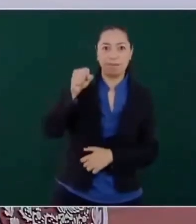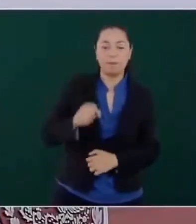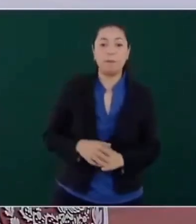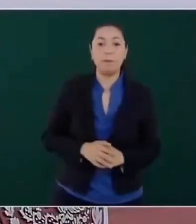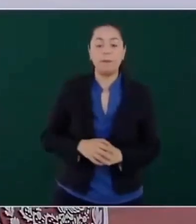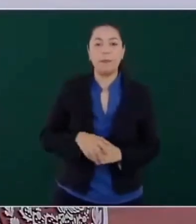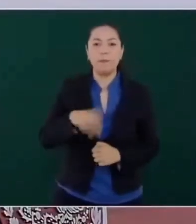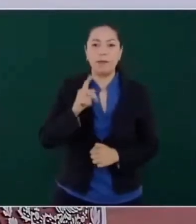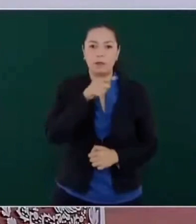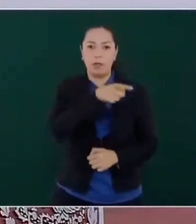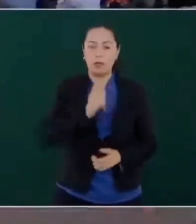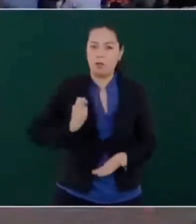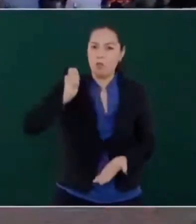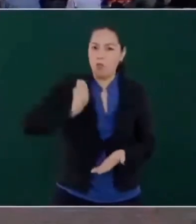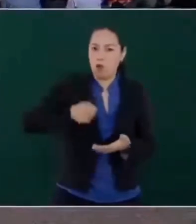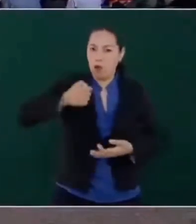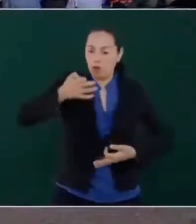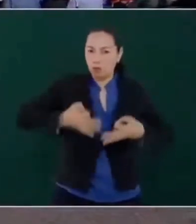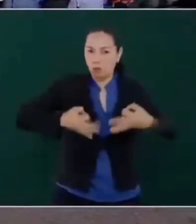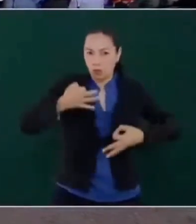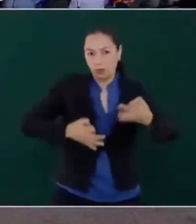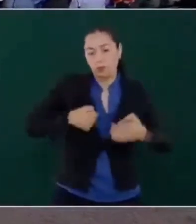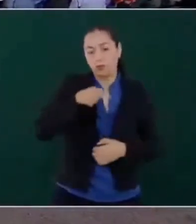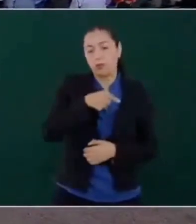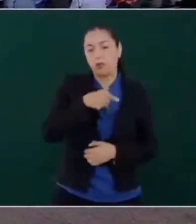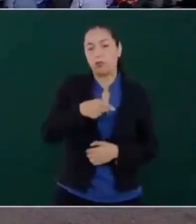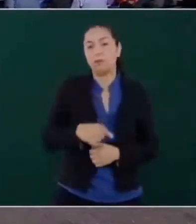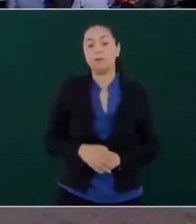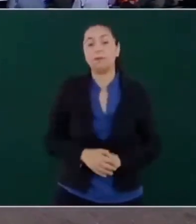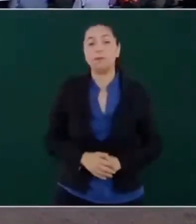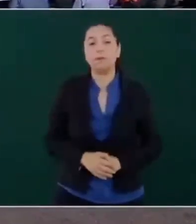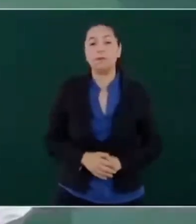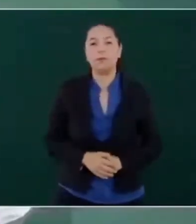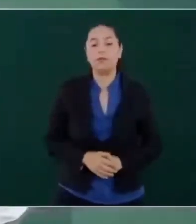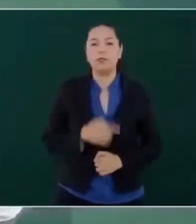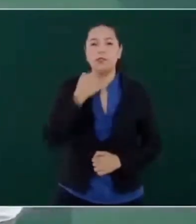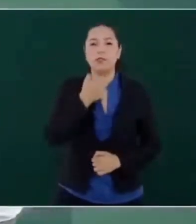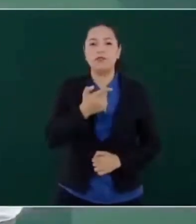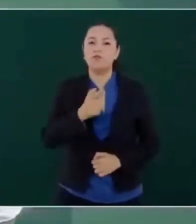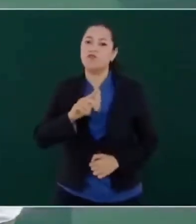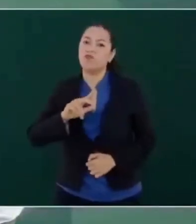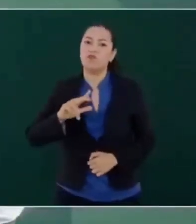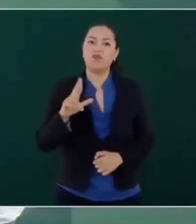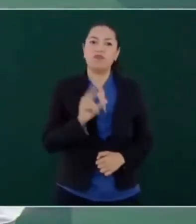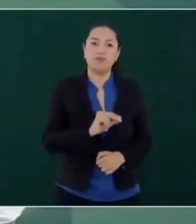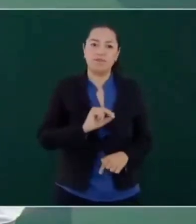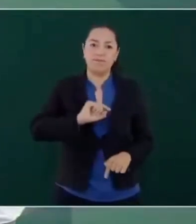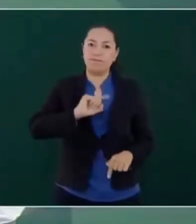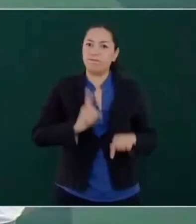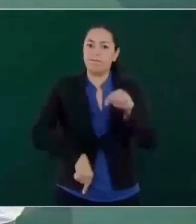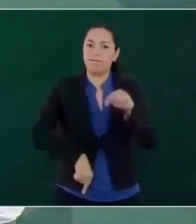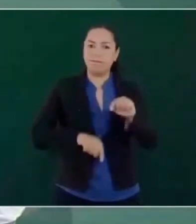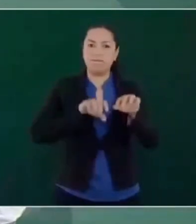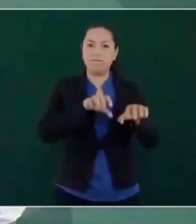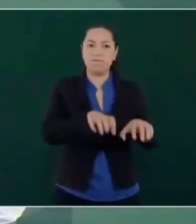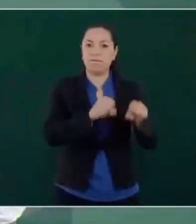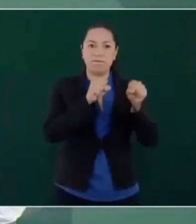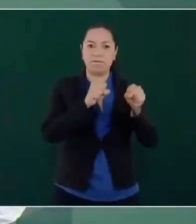y el juez del Poder Judicial niega la orden de aprehensión.